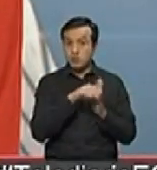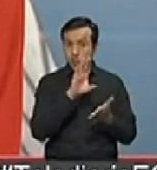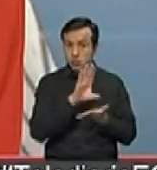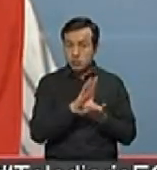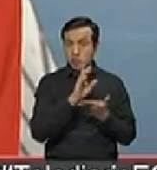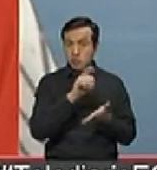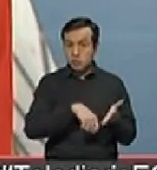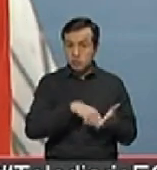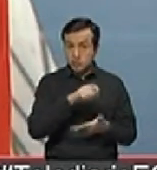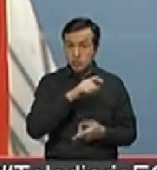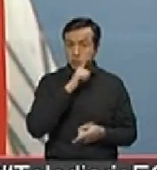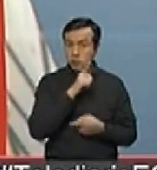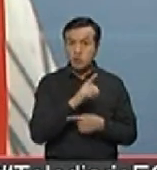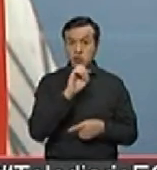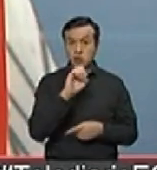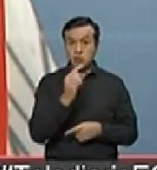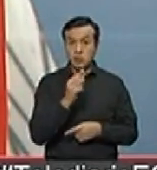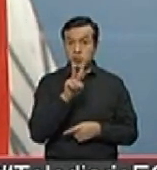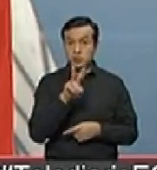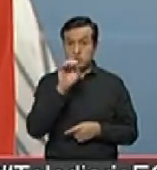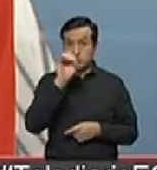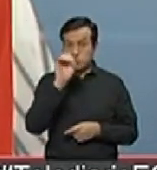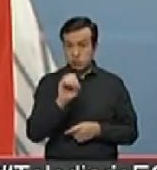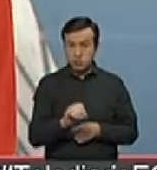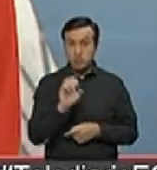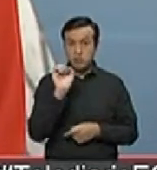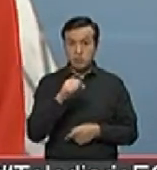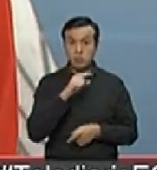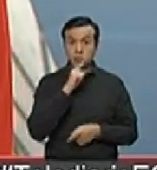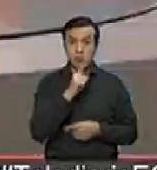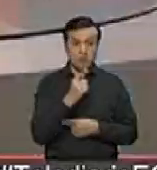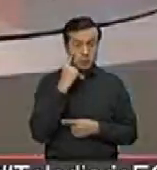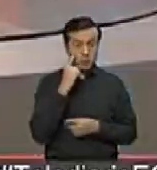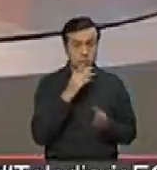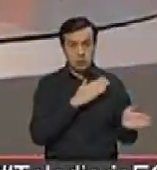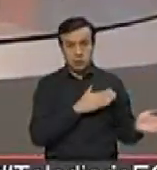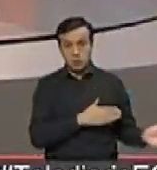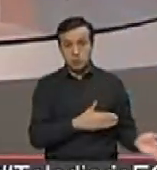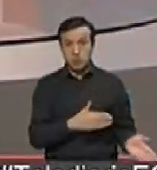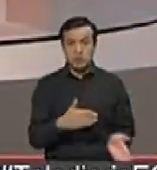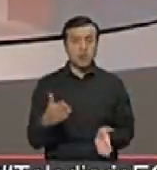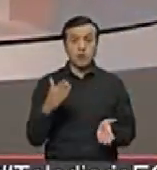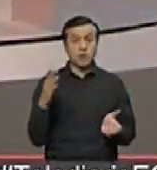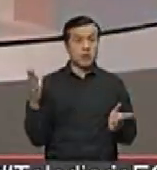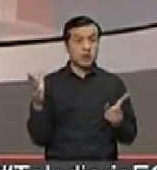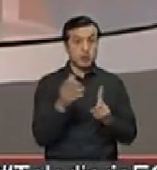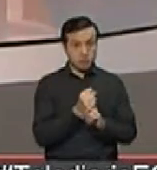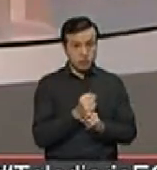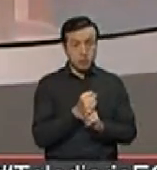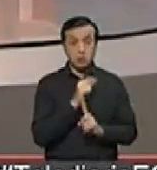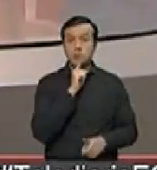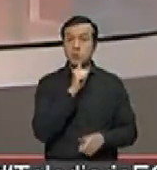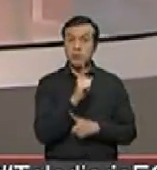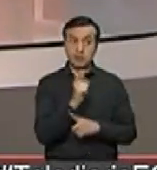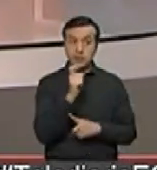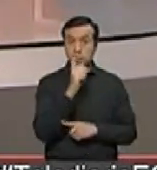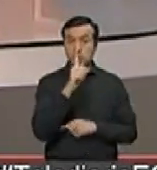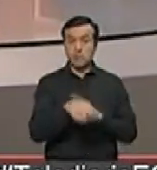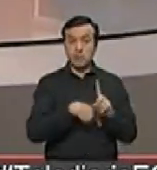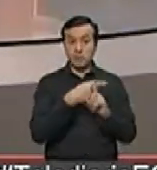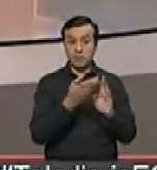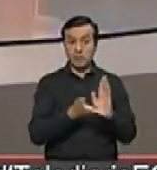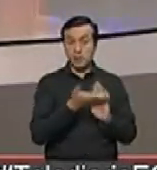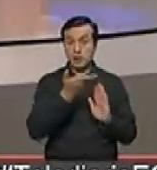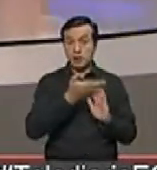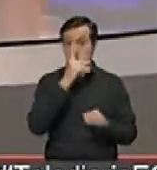dado a conocer que será de un 0.2%. ¿Es posible con estas previsiones tener en cuenta también el incremento de